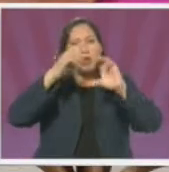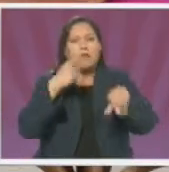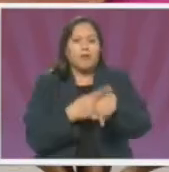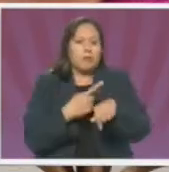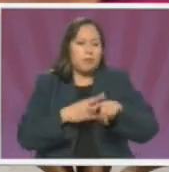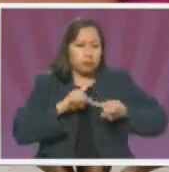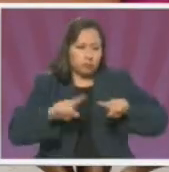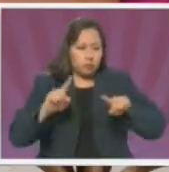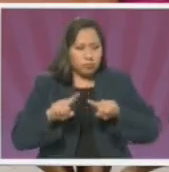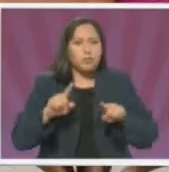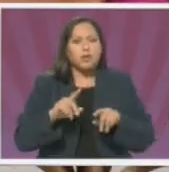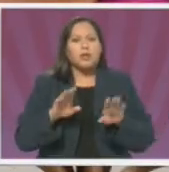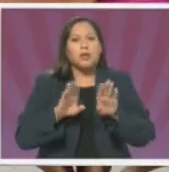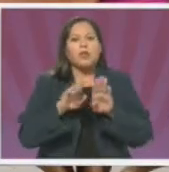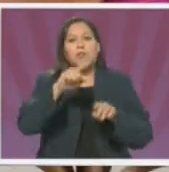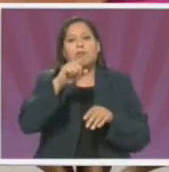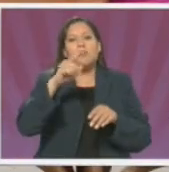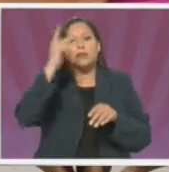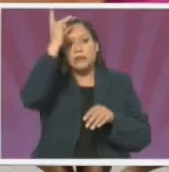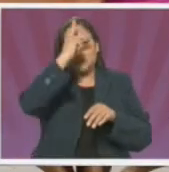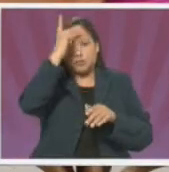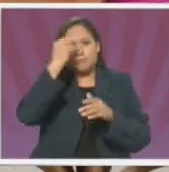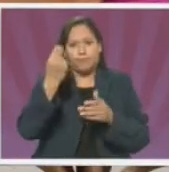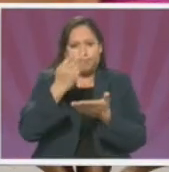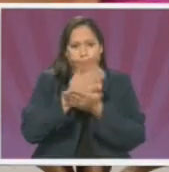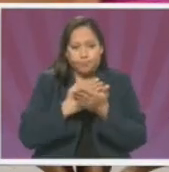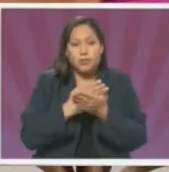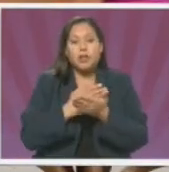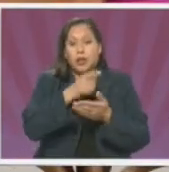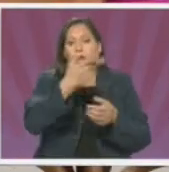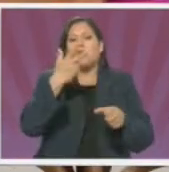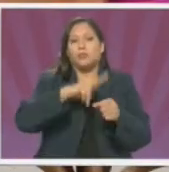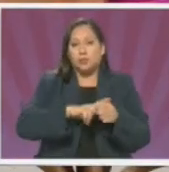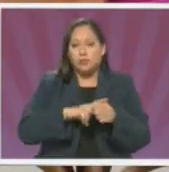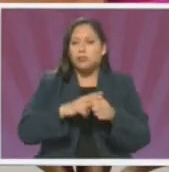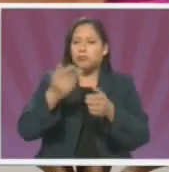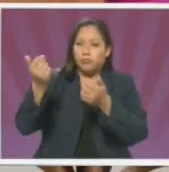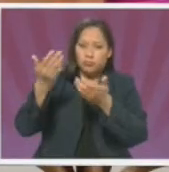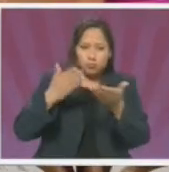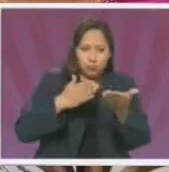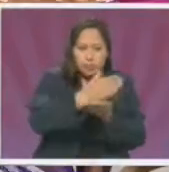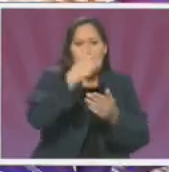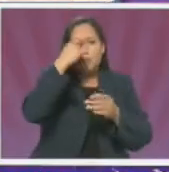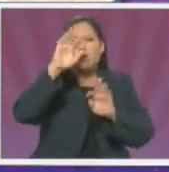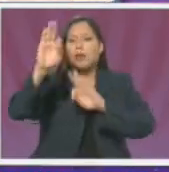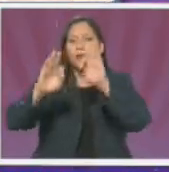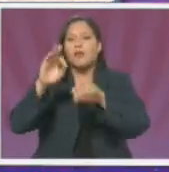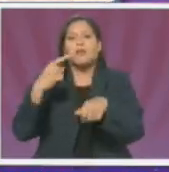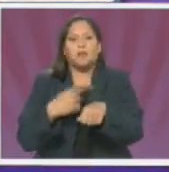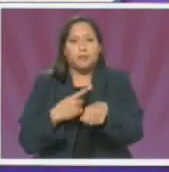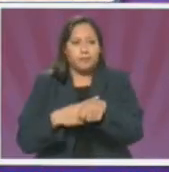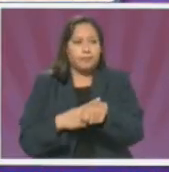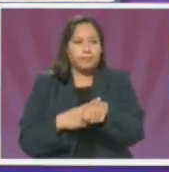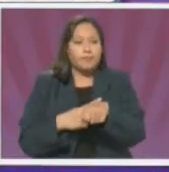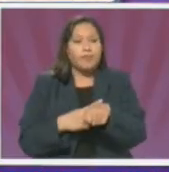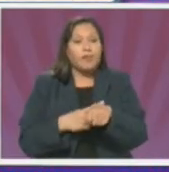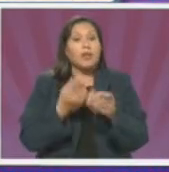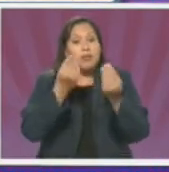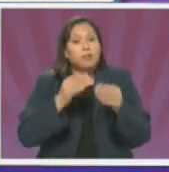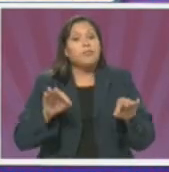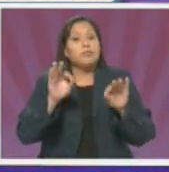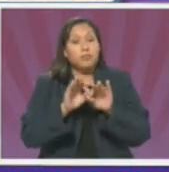Sí. Bueno, lo dejó de manera muy digna para la época, para que ahí se atendieran a los enfermos. Y muy